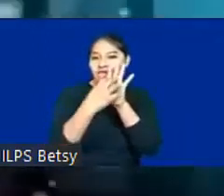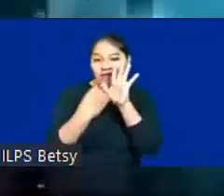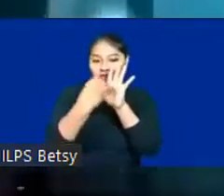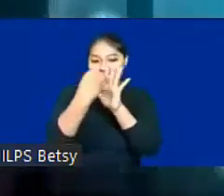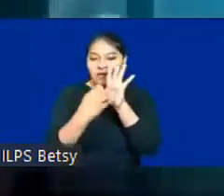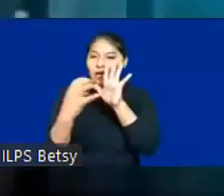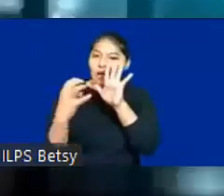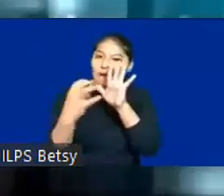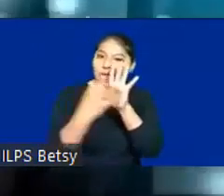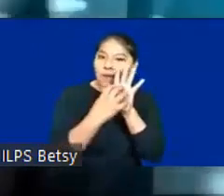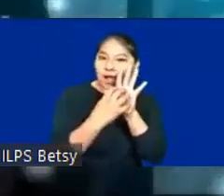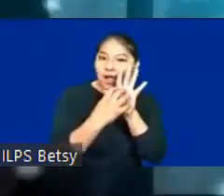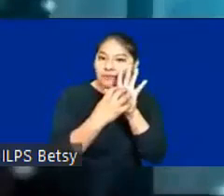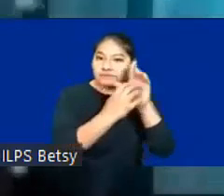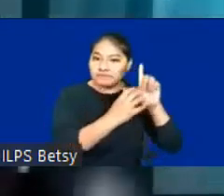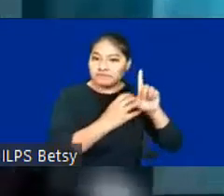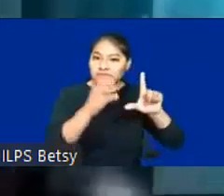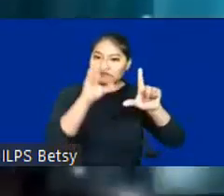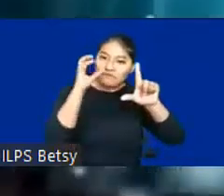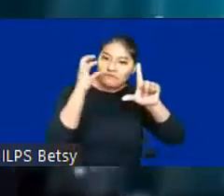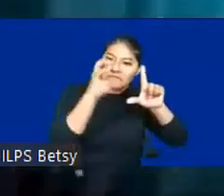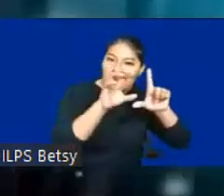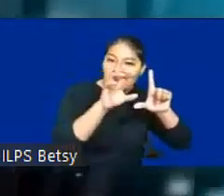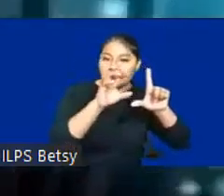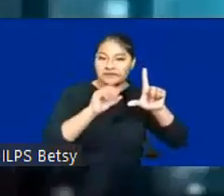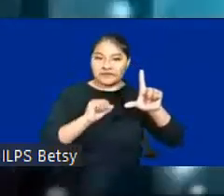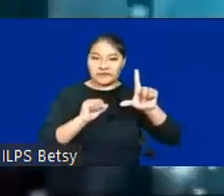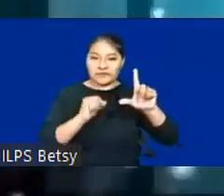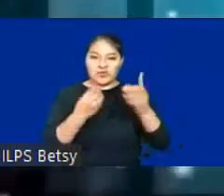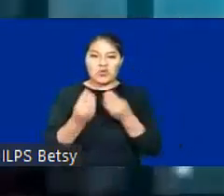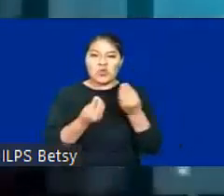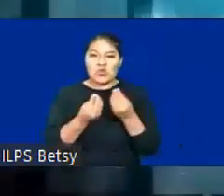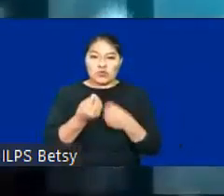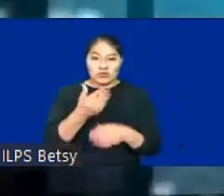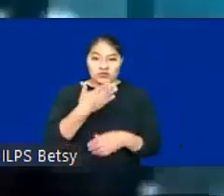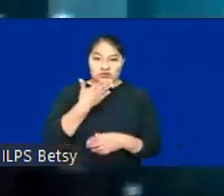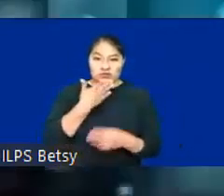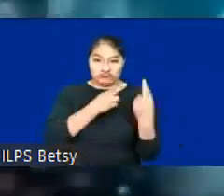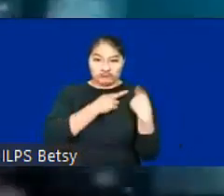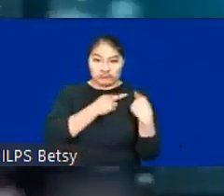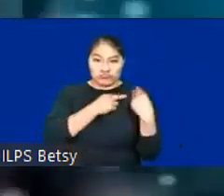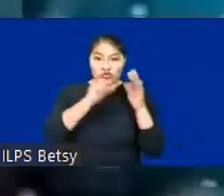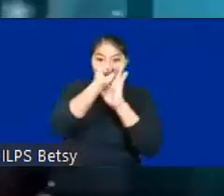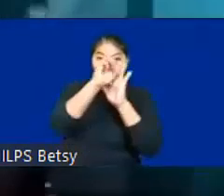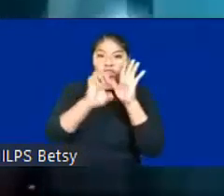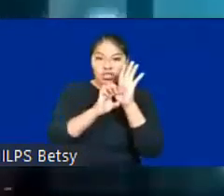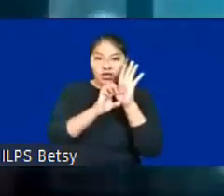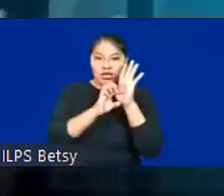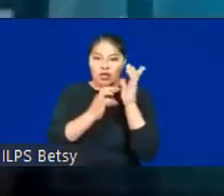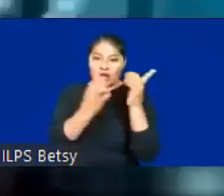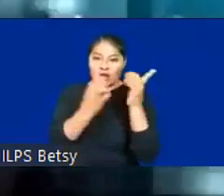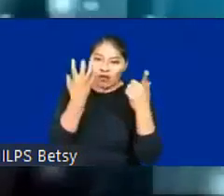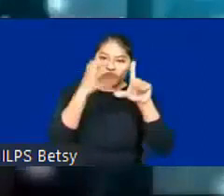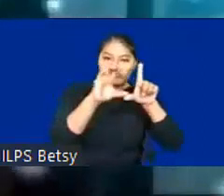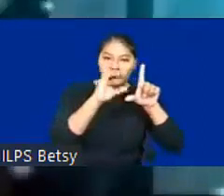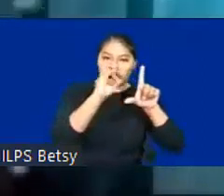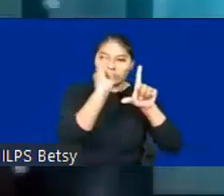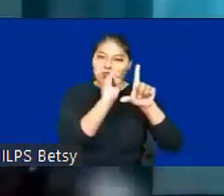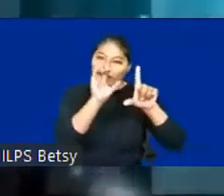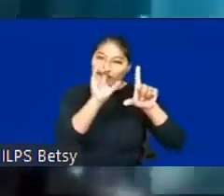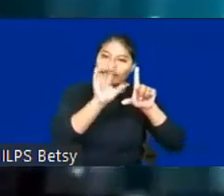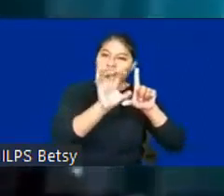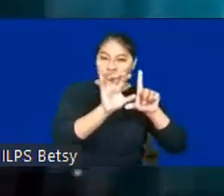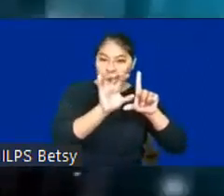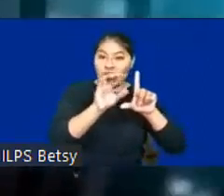componente firma electrónica? Bueno, el documento cuando es emitido, se incorpora dentro del documento un